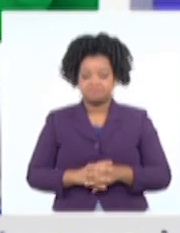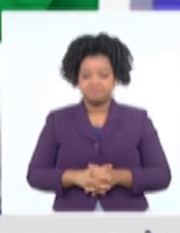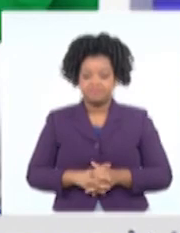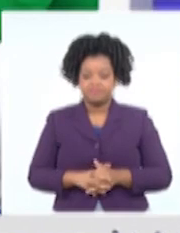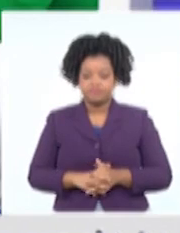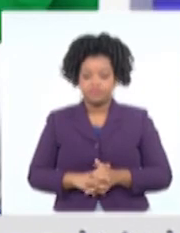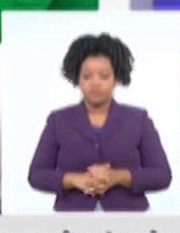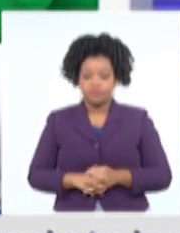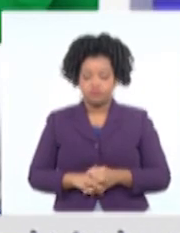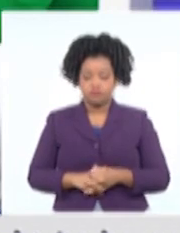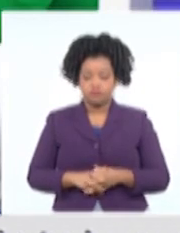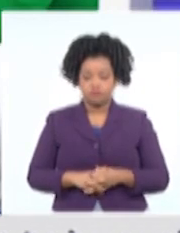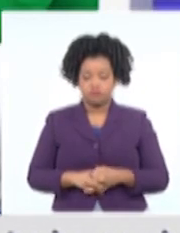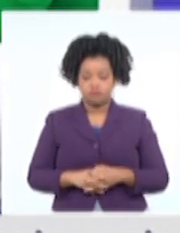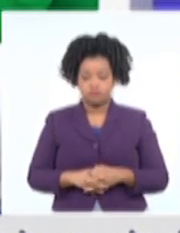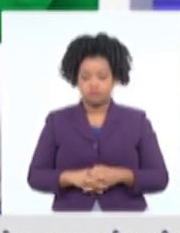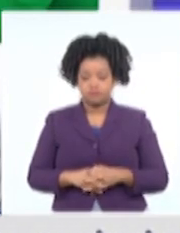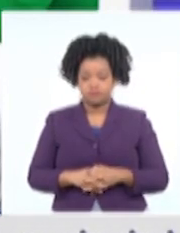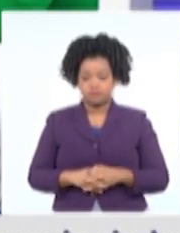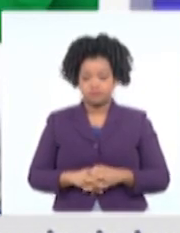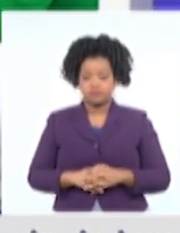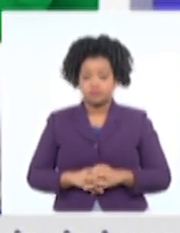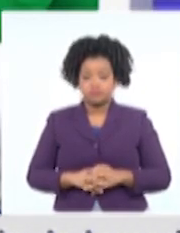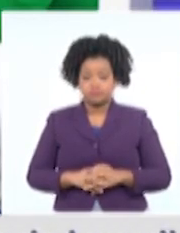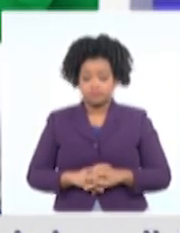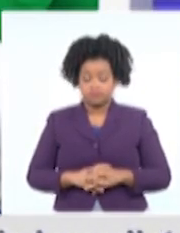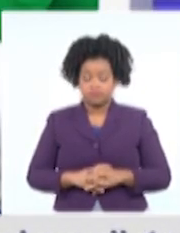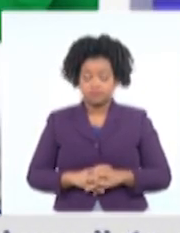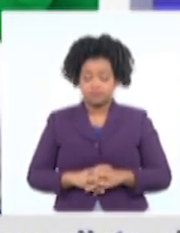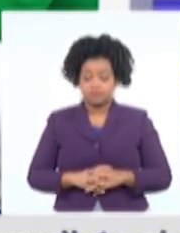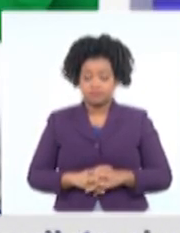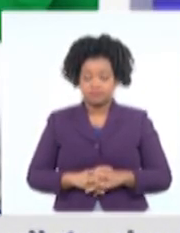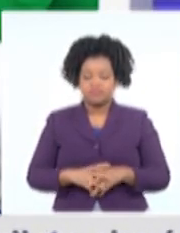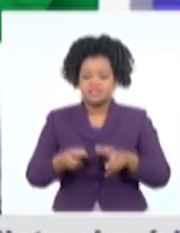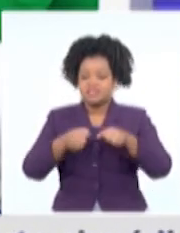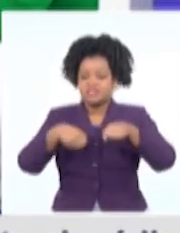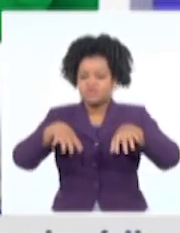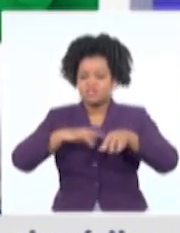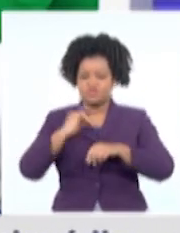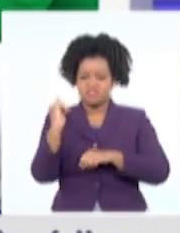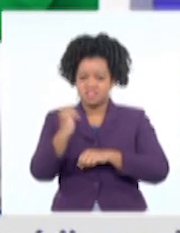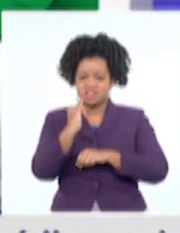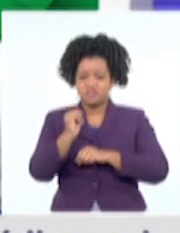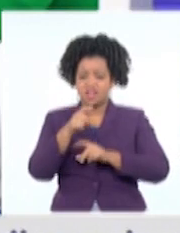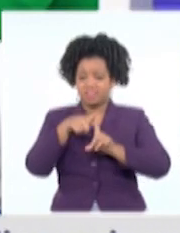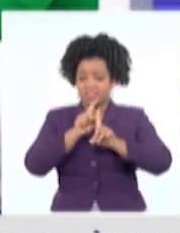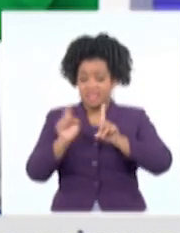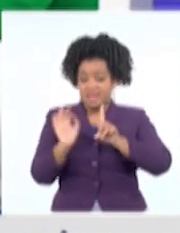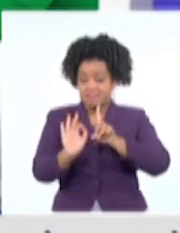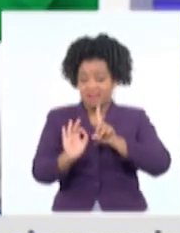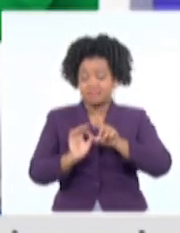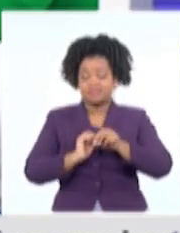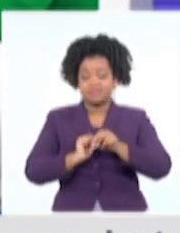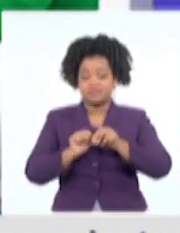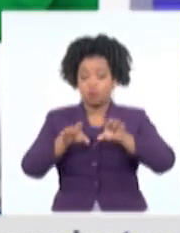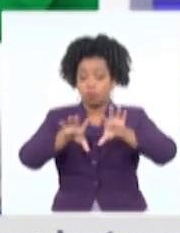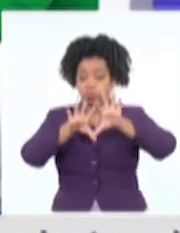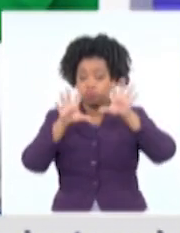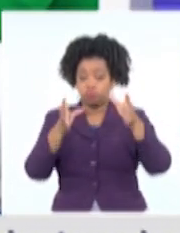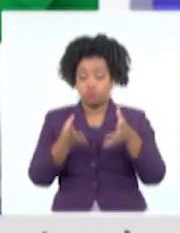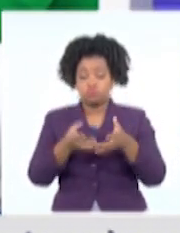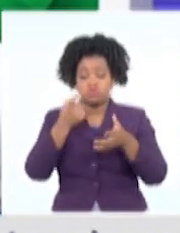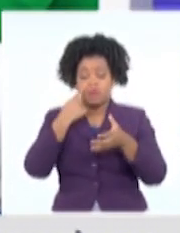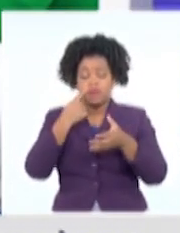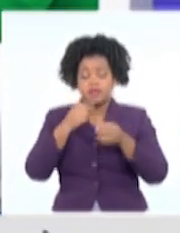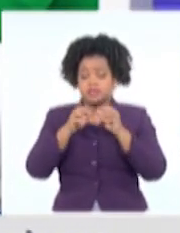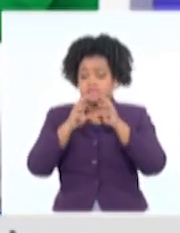todas formas, la situación internacional, ya que tocamos el tema, pues todavía con un número